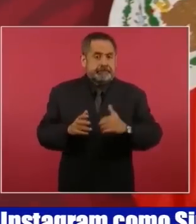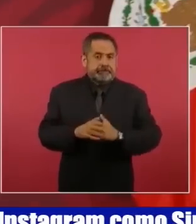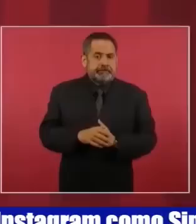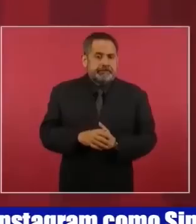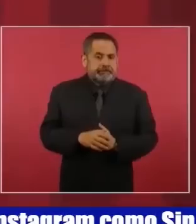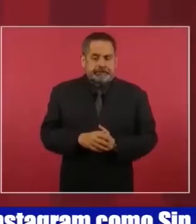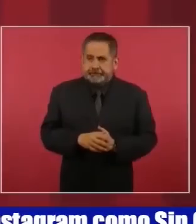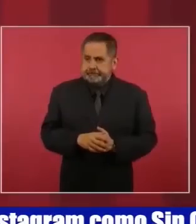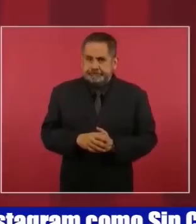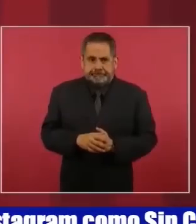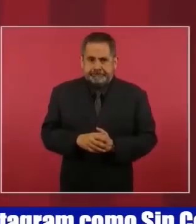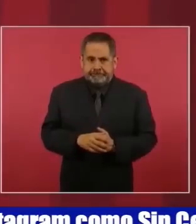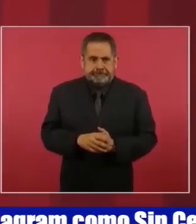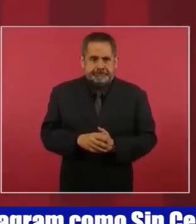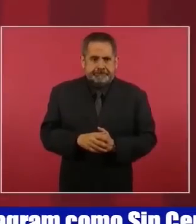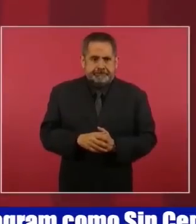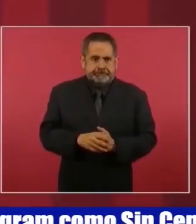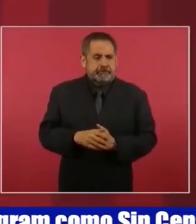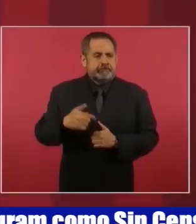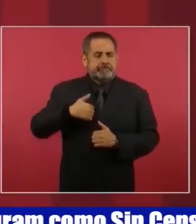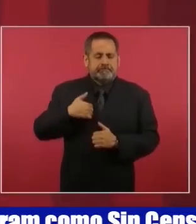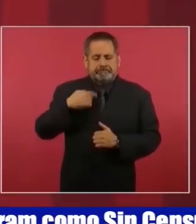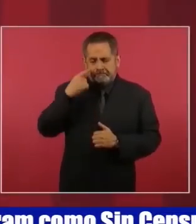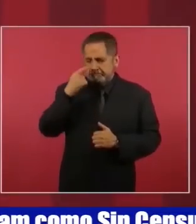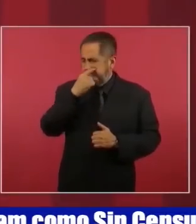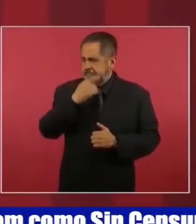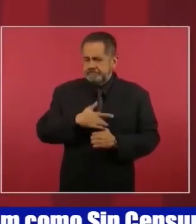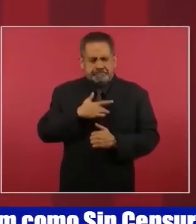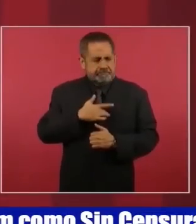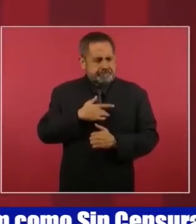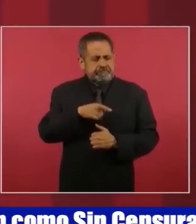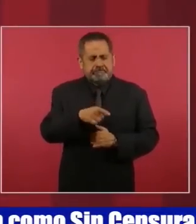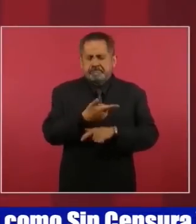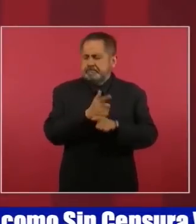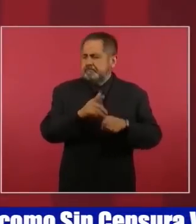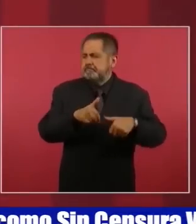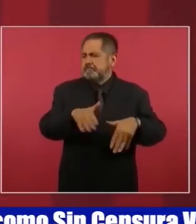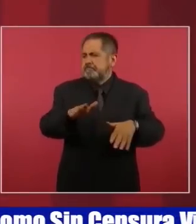a quien ellos decidan.